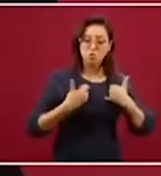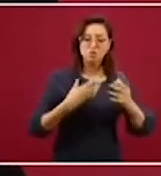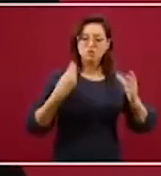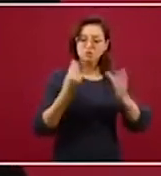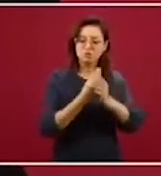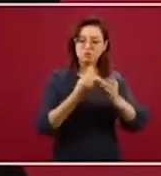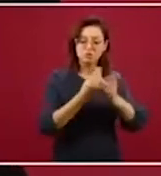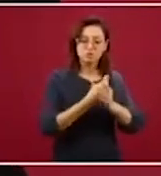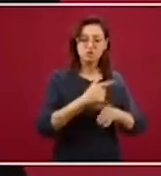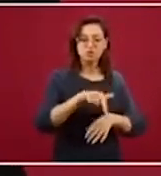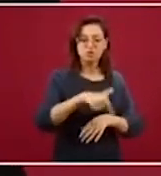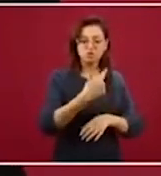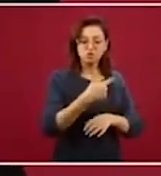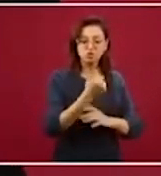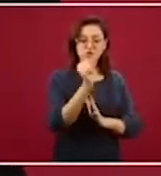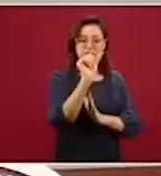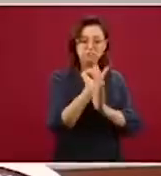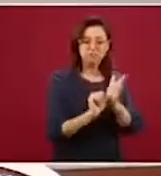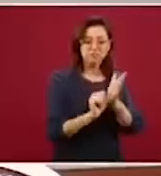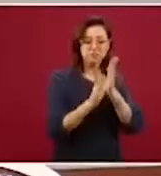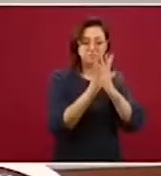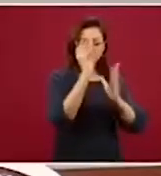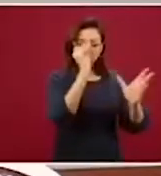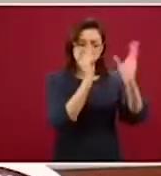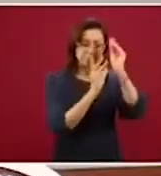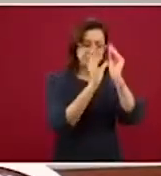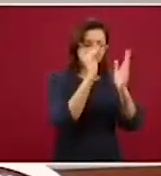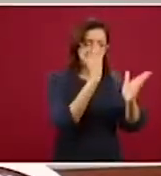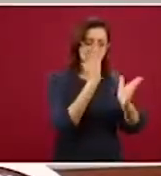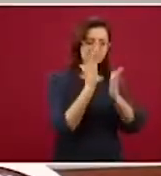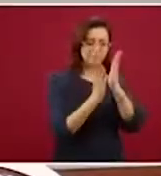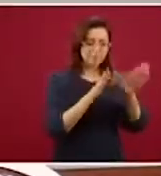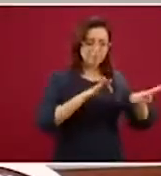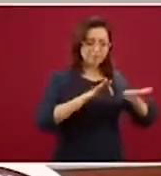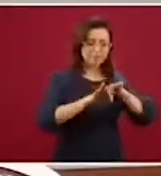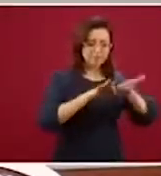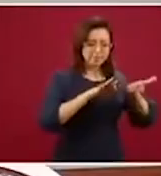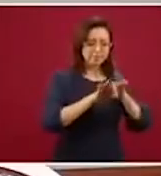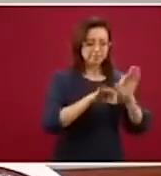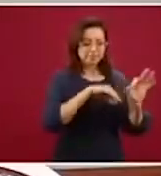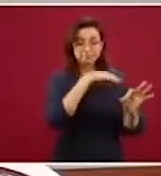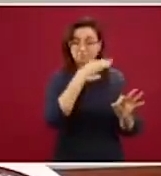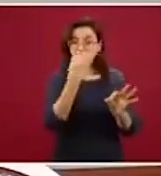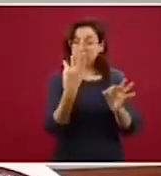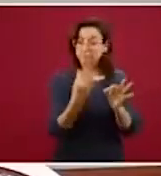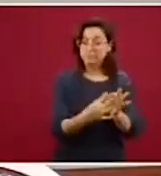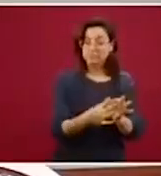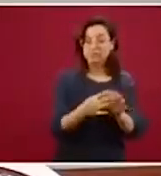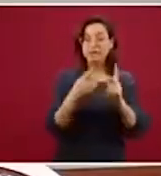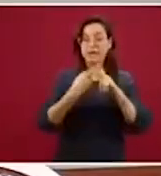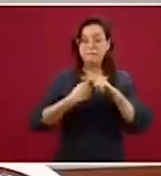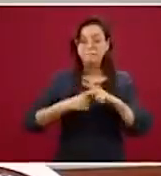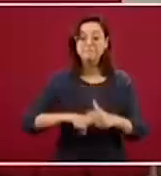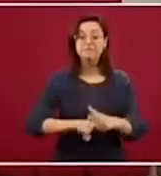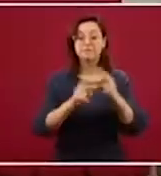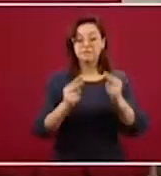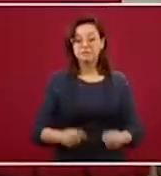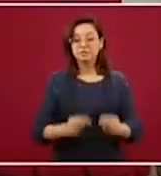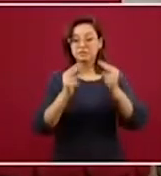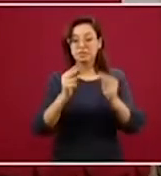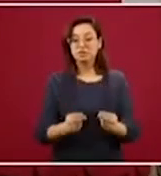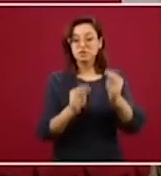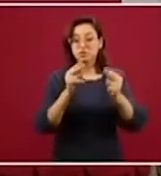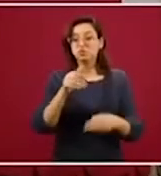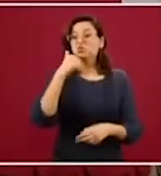sus 12 meses en el programa de Jóvenes Construyendo el Futuro como aprendices y que deseen emprender un nuevo negocio,